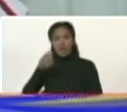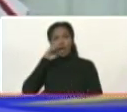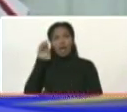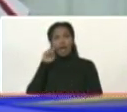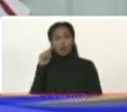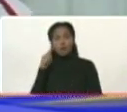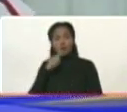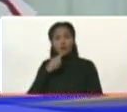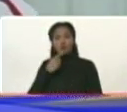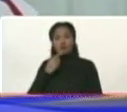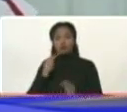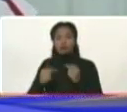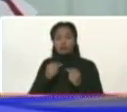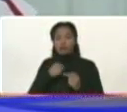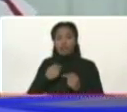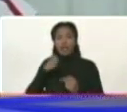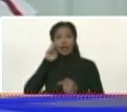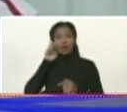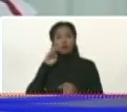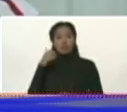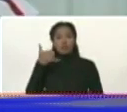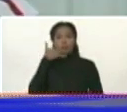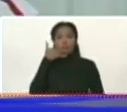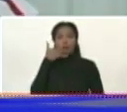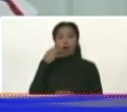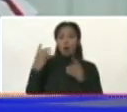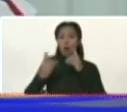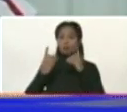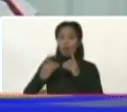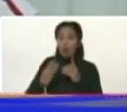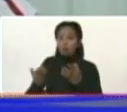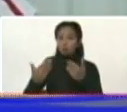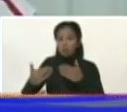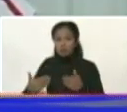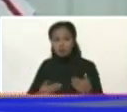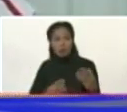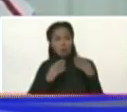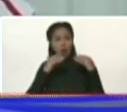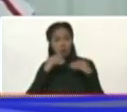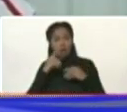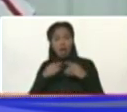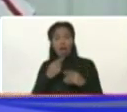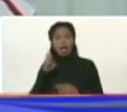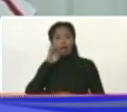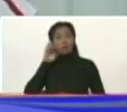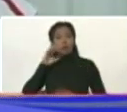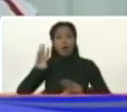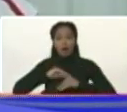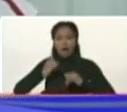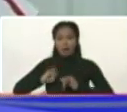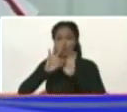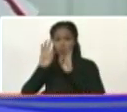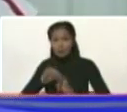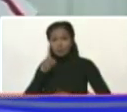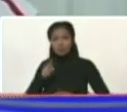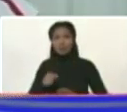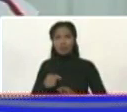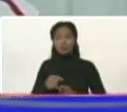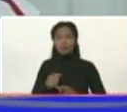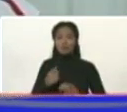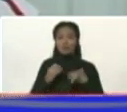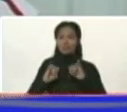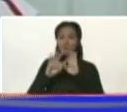un momento crucial donde Evo había llamado a diálogo, donde Evo había aceptado el